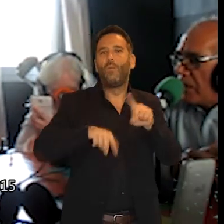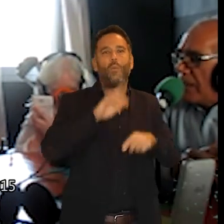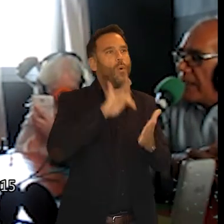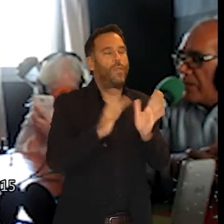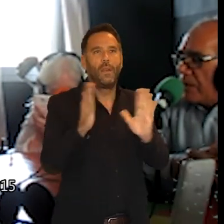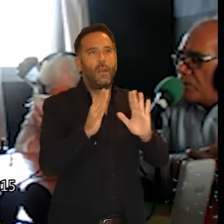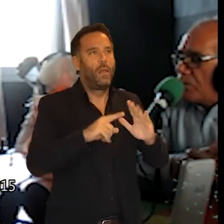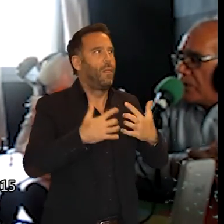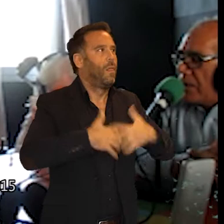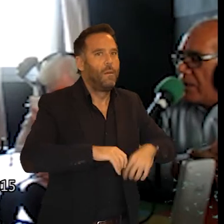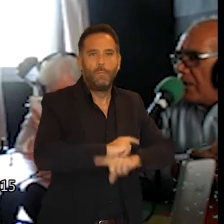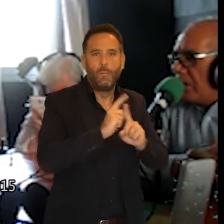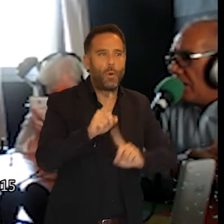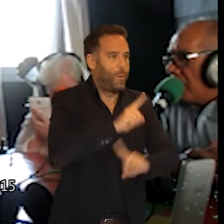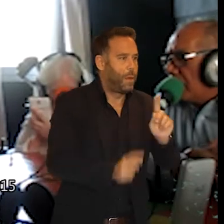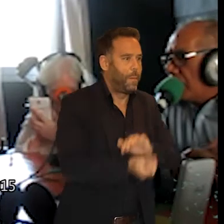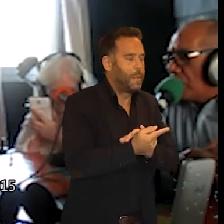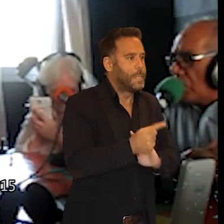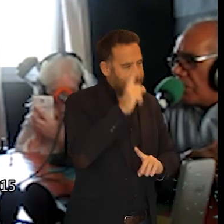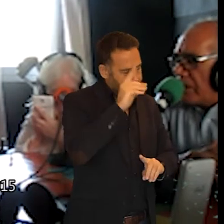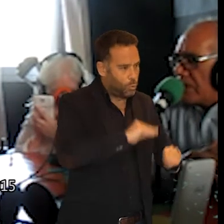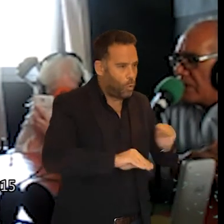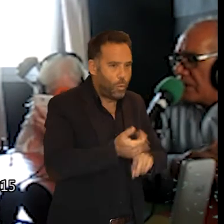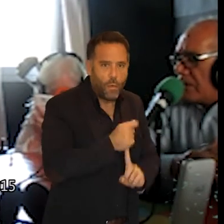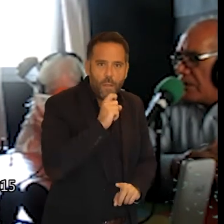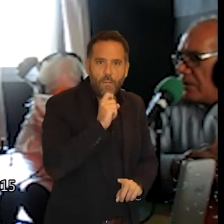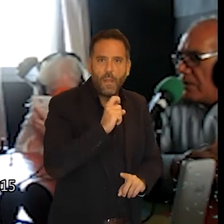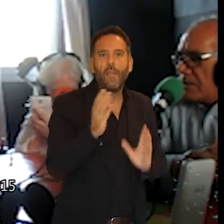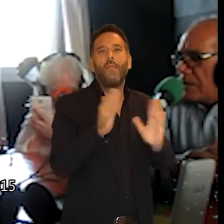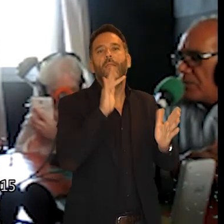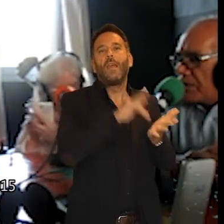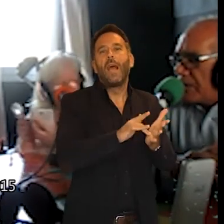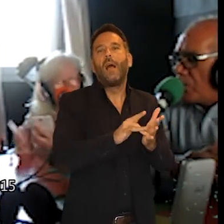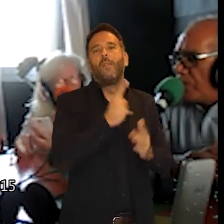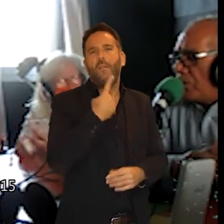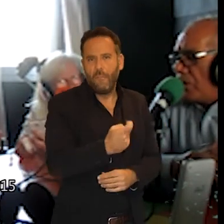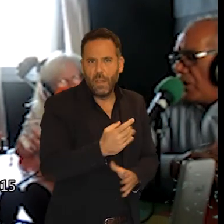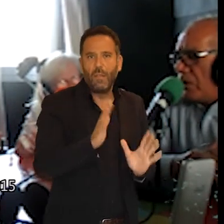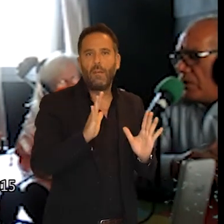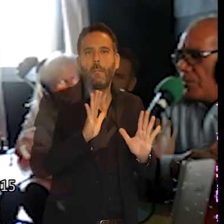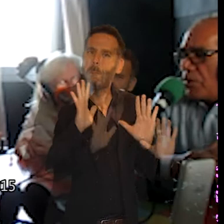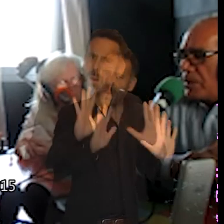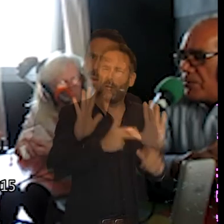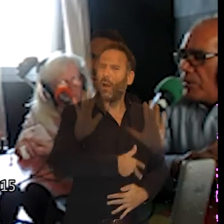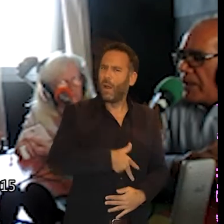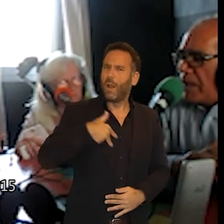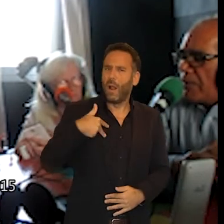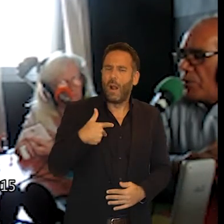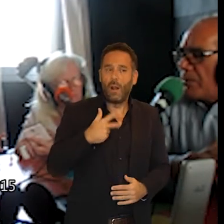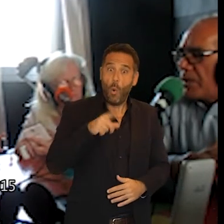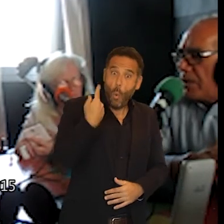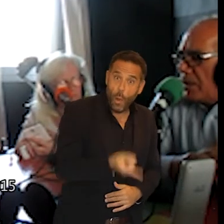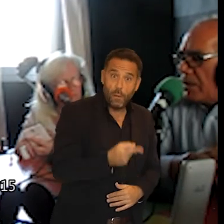sabes por dónde abordar la problemática uh-huh. y hay días más difíciles. Claro, seguro. Entonces, lo que pasa es que